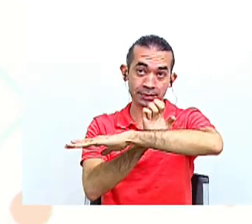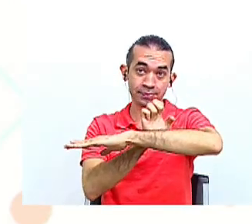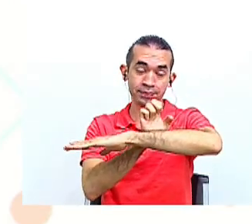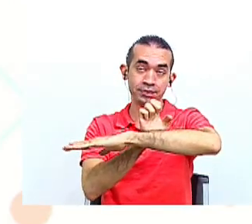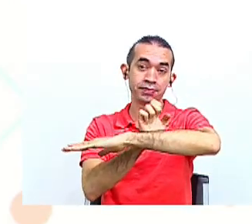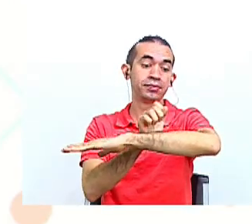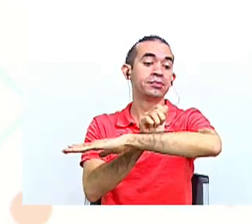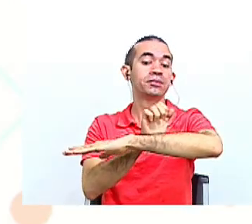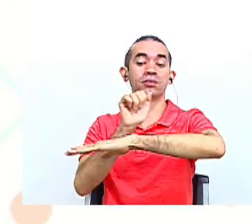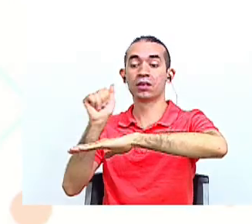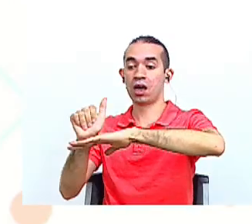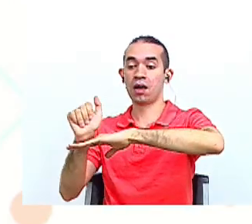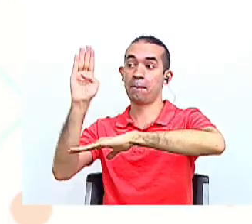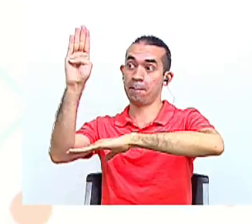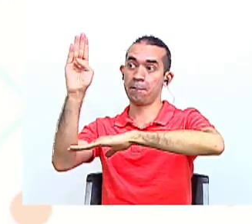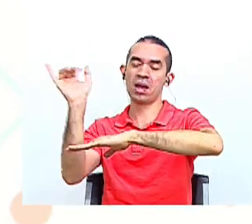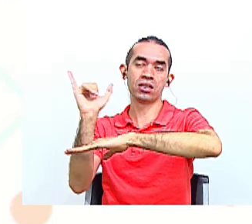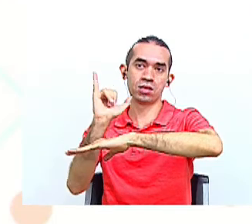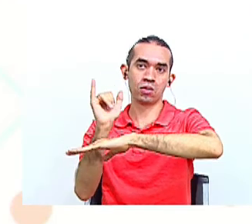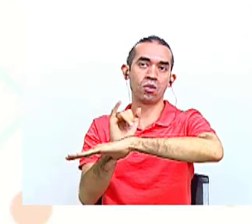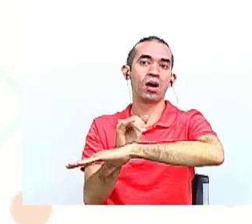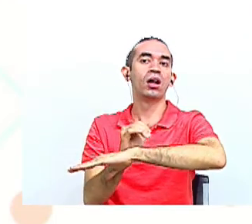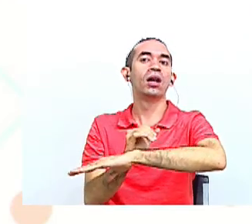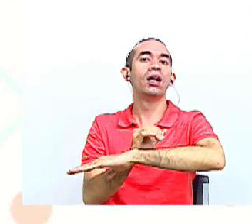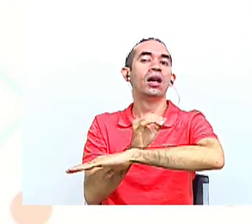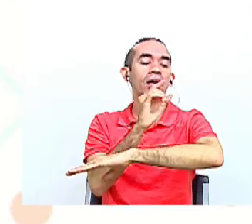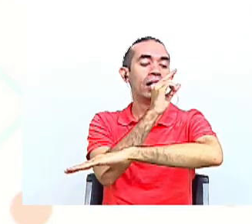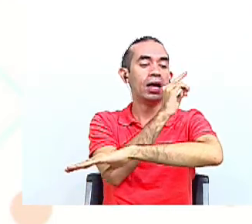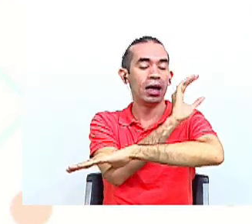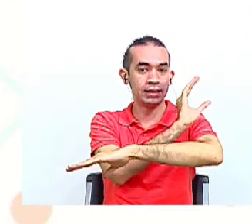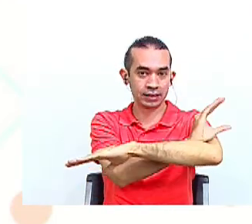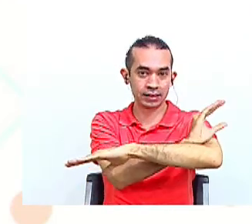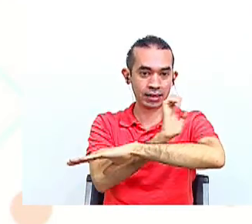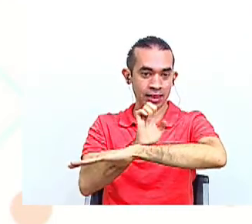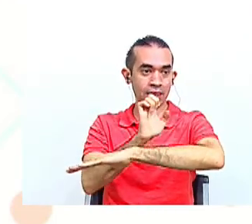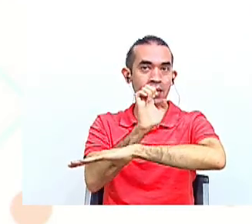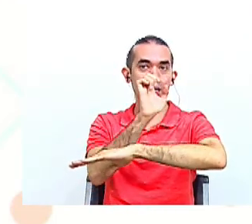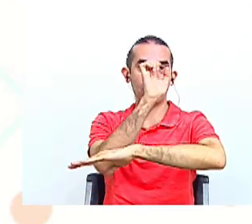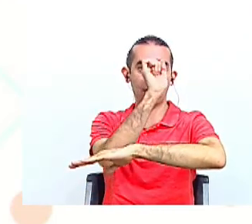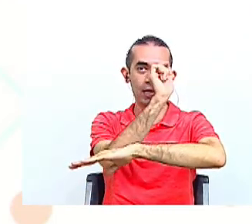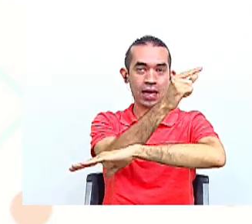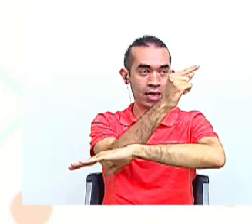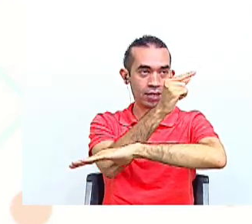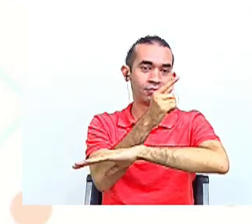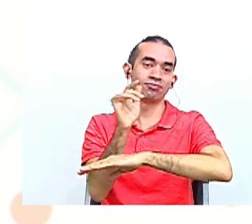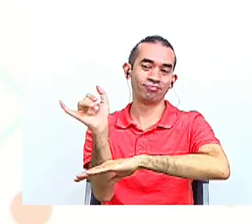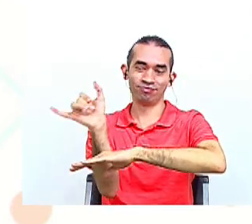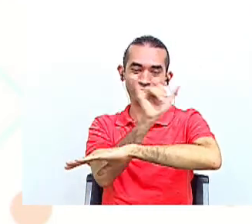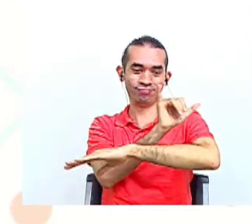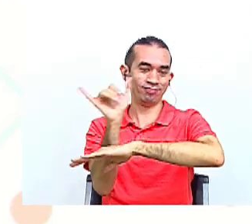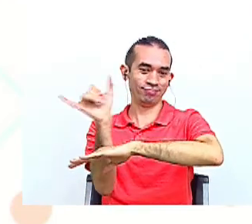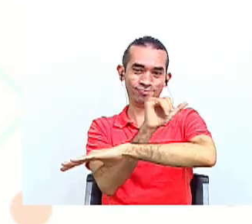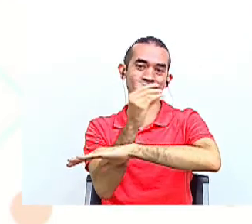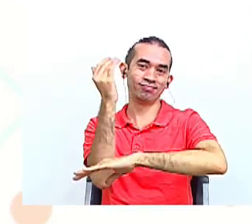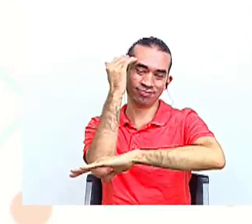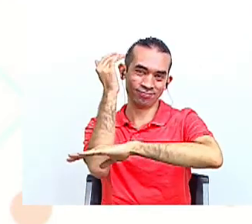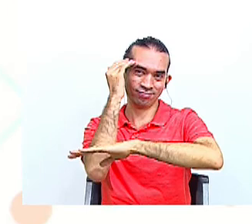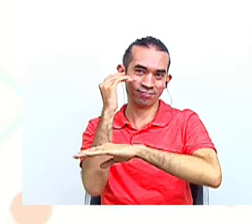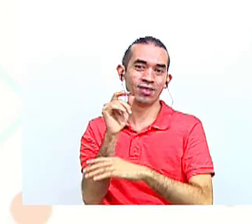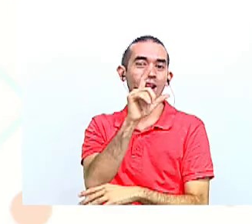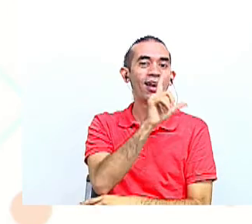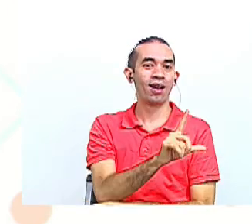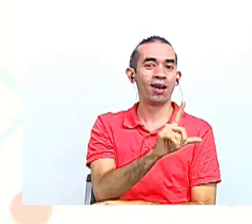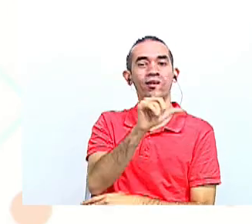triángulo CEG. ¿Por cuál criterio? Por el criterio de congruencia lado,